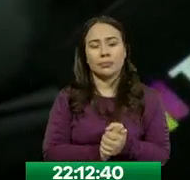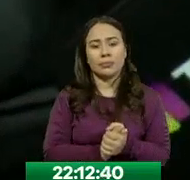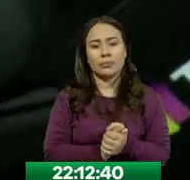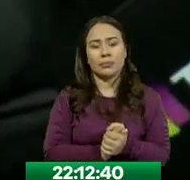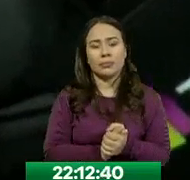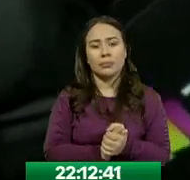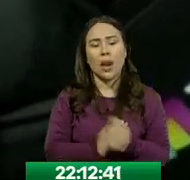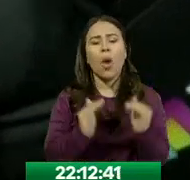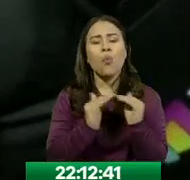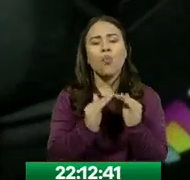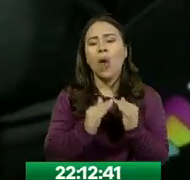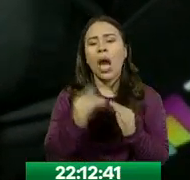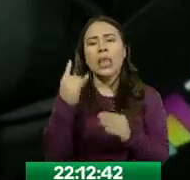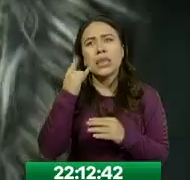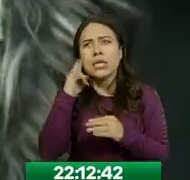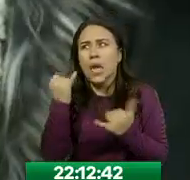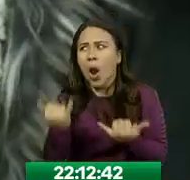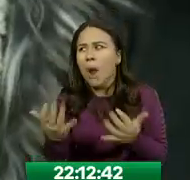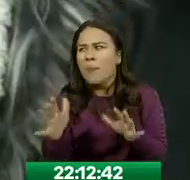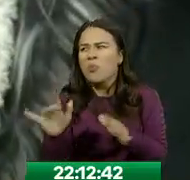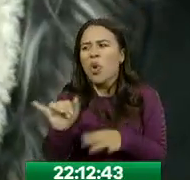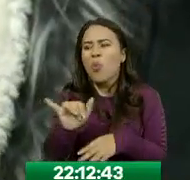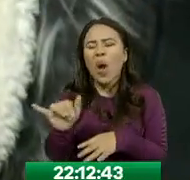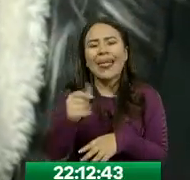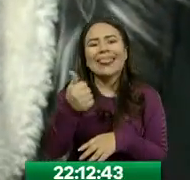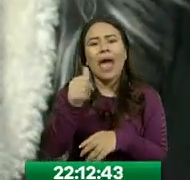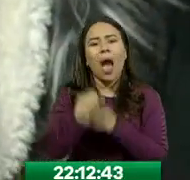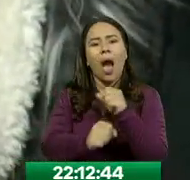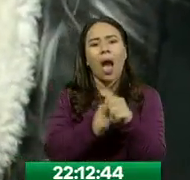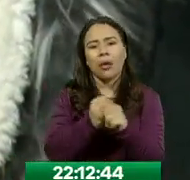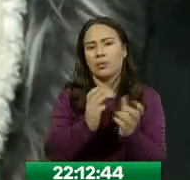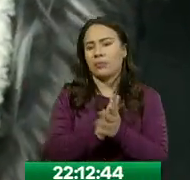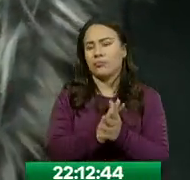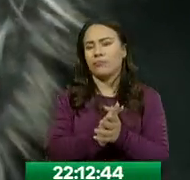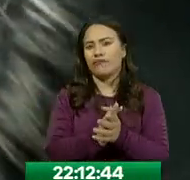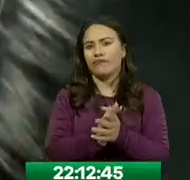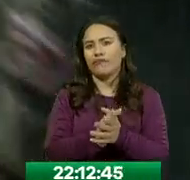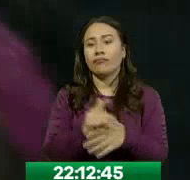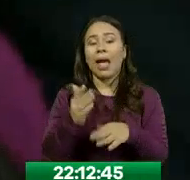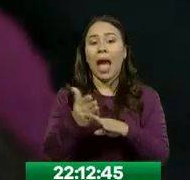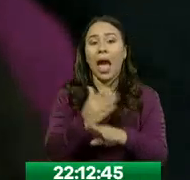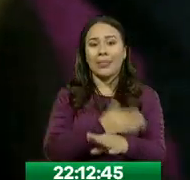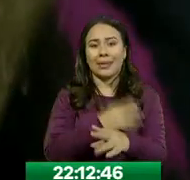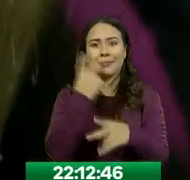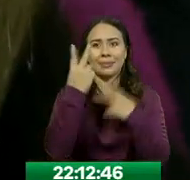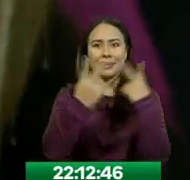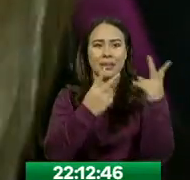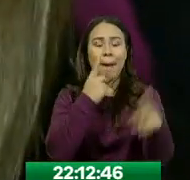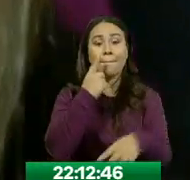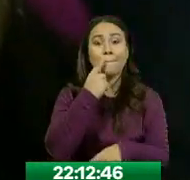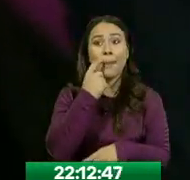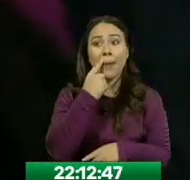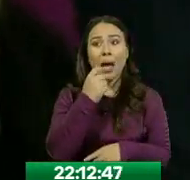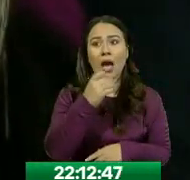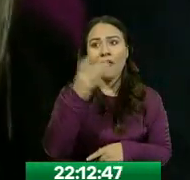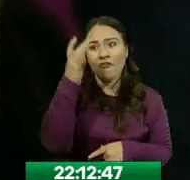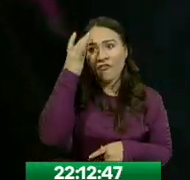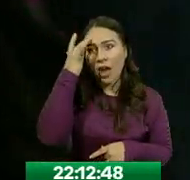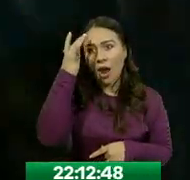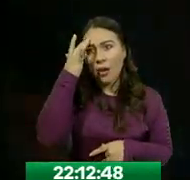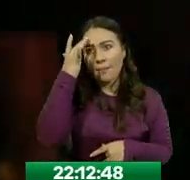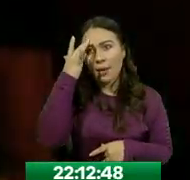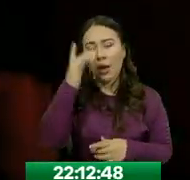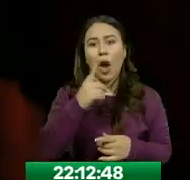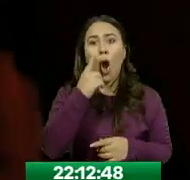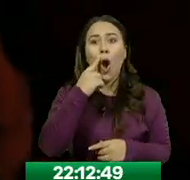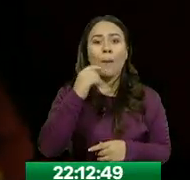es como tener unos 10 años. Todo habría ocurrido la tarde del pasado lunes. La visita de Margarita a su padre, que estaba enfermo, permitió a Edison E.,